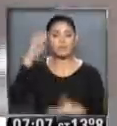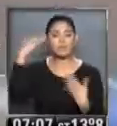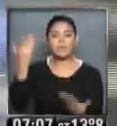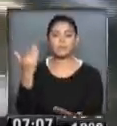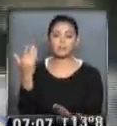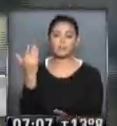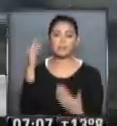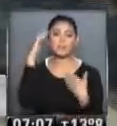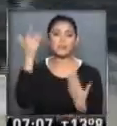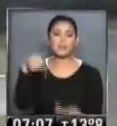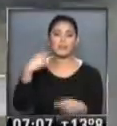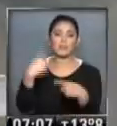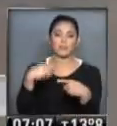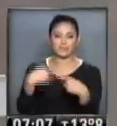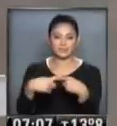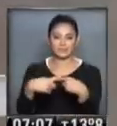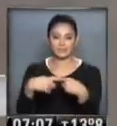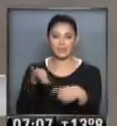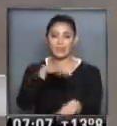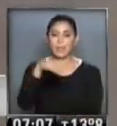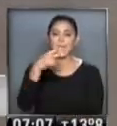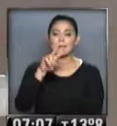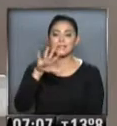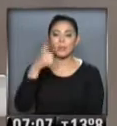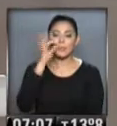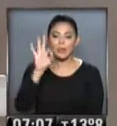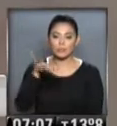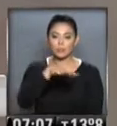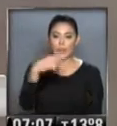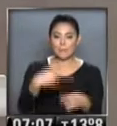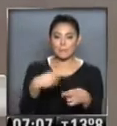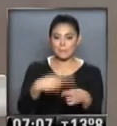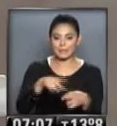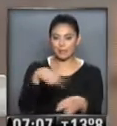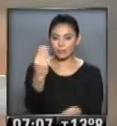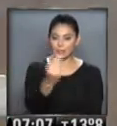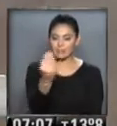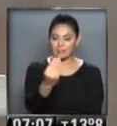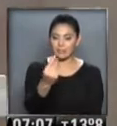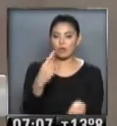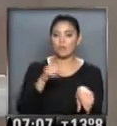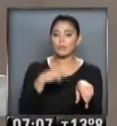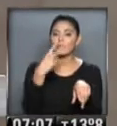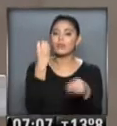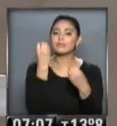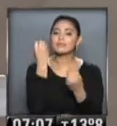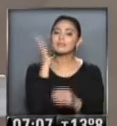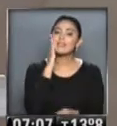de mayo en la previa de esta fiesta que se vivirá en Plaza de Mayo el sábado a partir de las 2 de la tarde